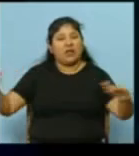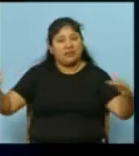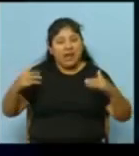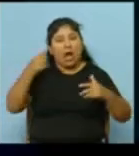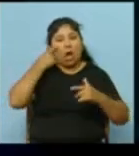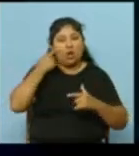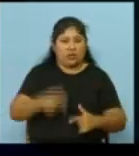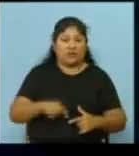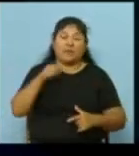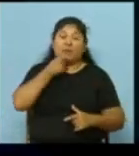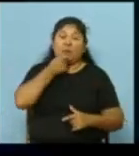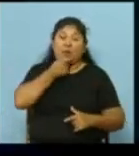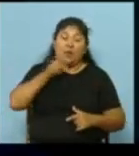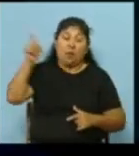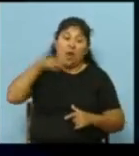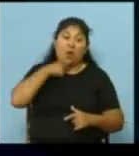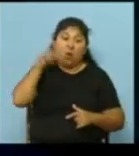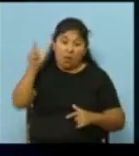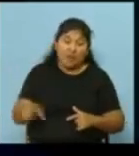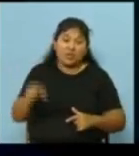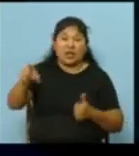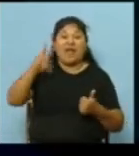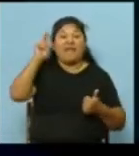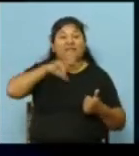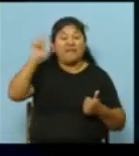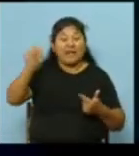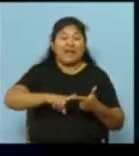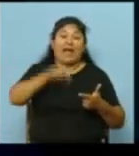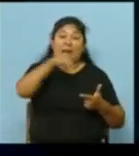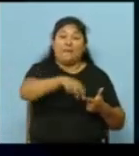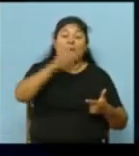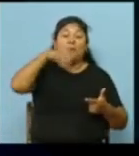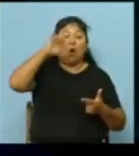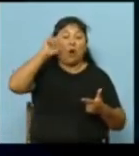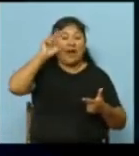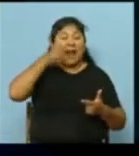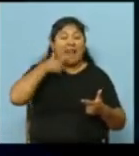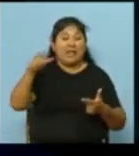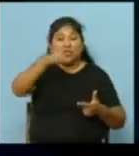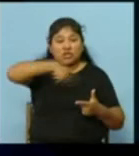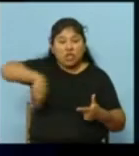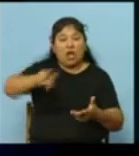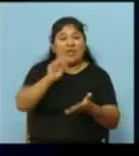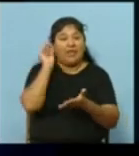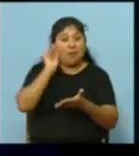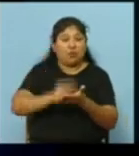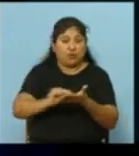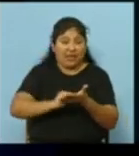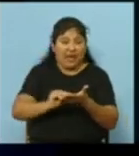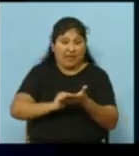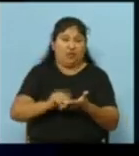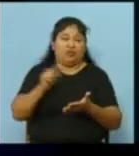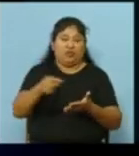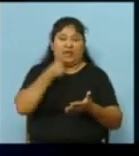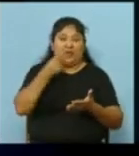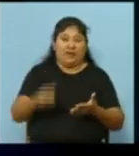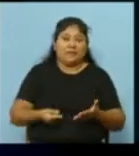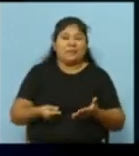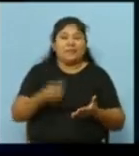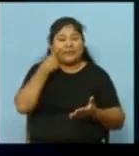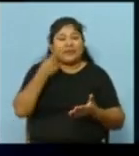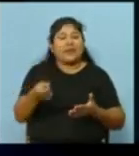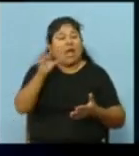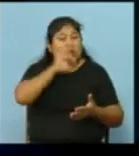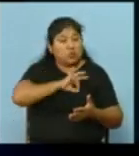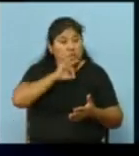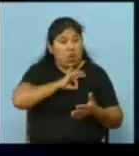vilca natalia morales y los diputados y diputadas del fib cobran cifras realmente muy